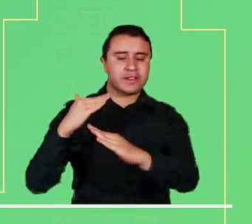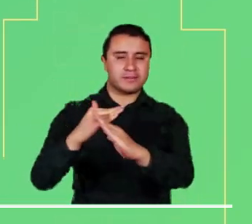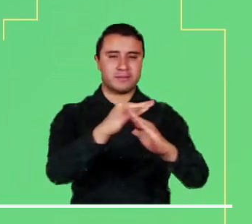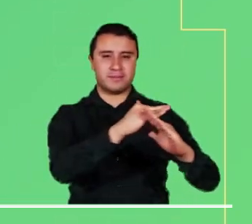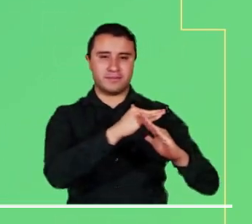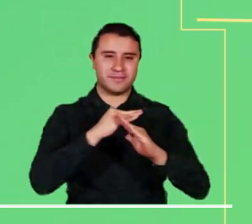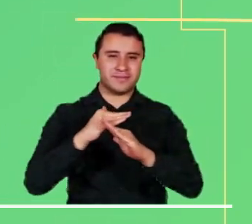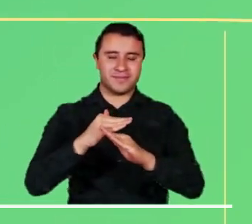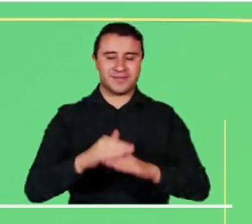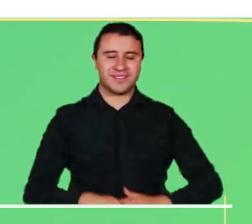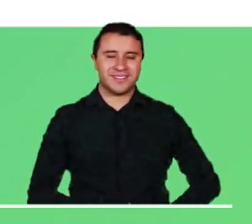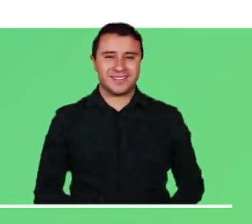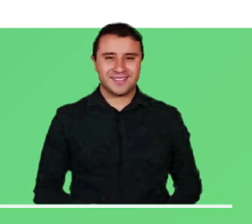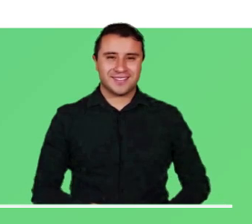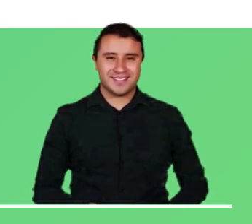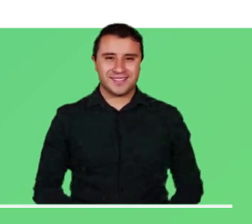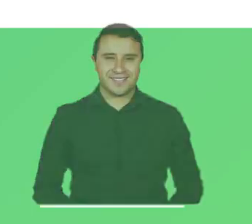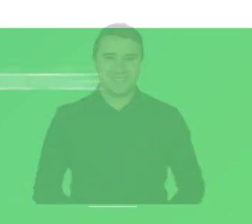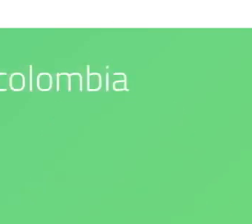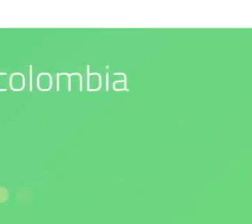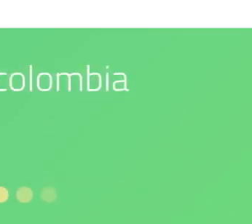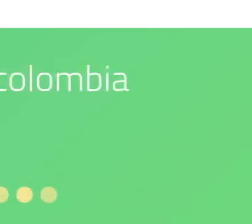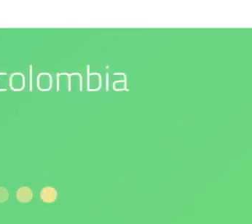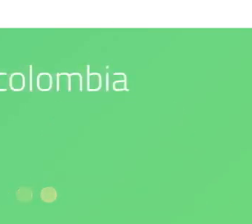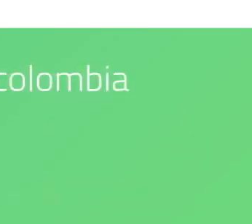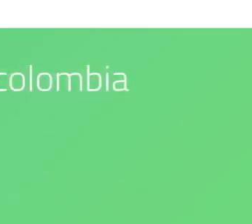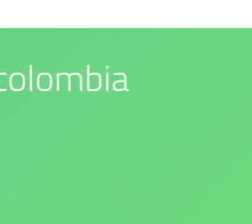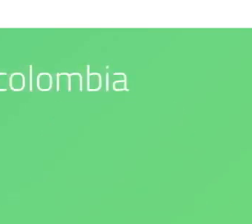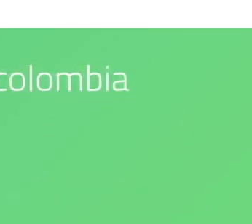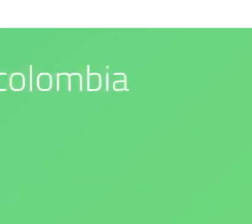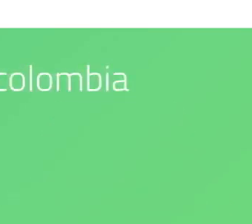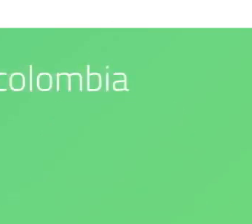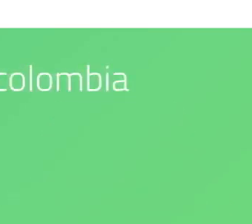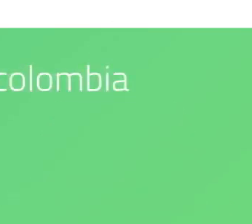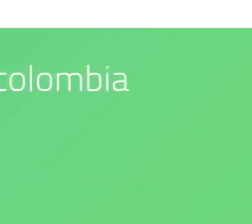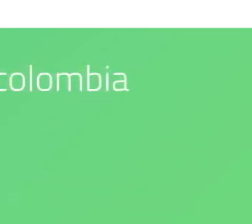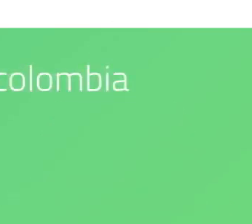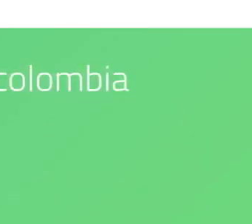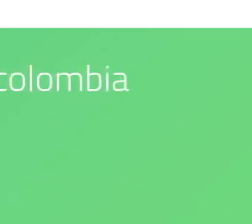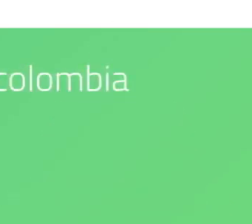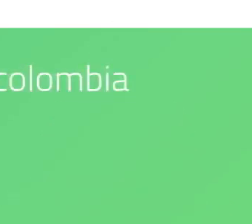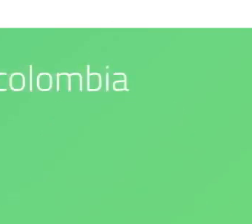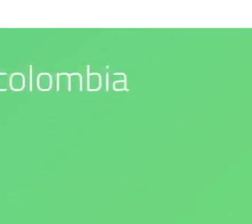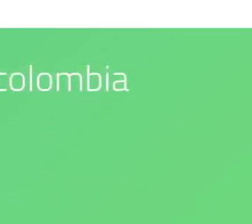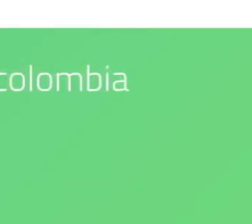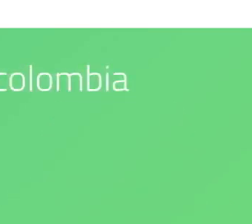sociales. Nuestro compromiso es con el medio ambiente. IDEAM es confianza y prevención. ¡Gracias!